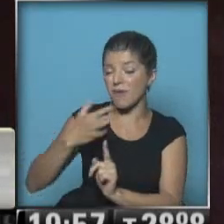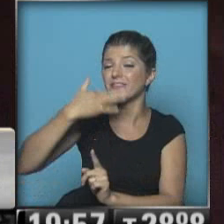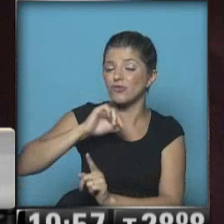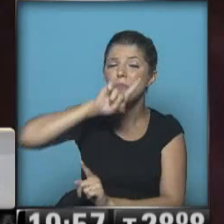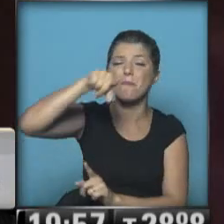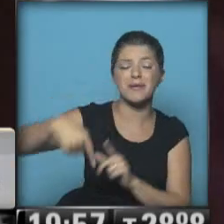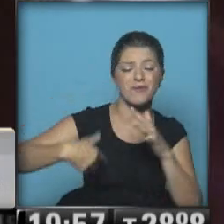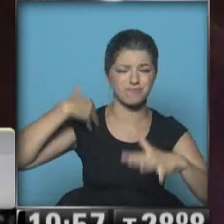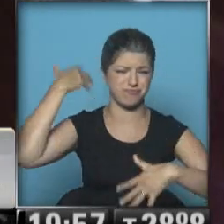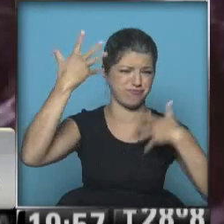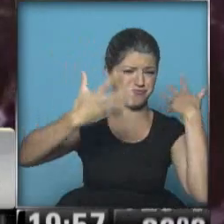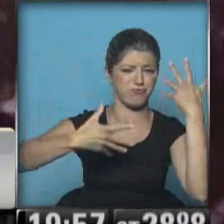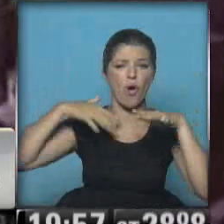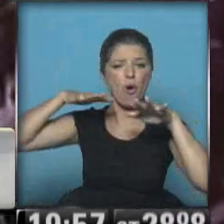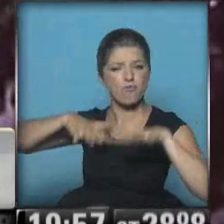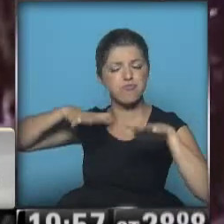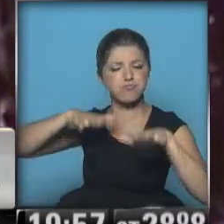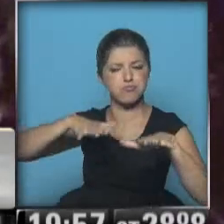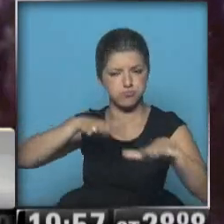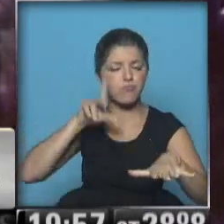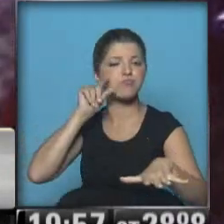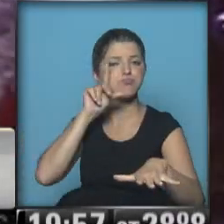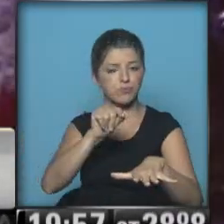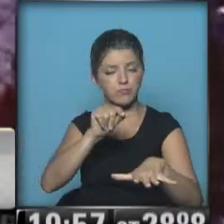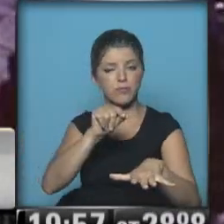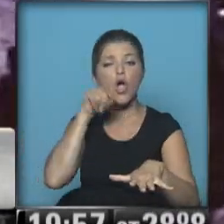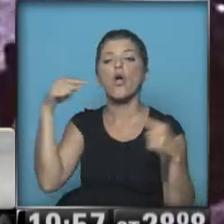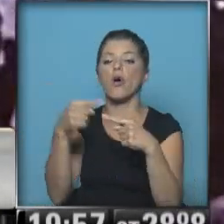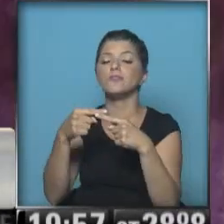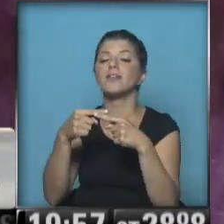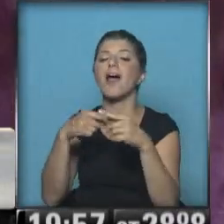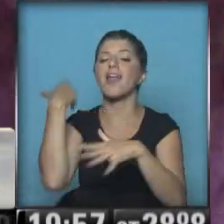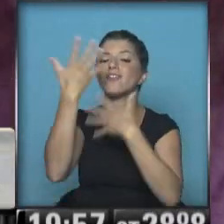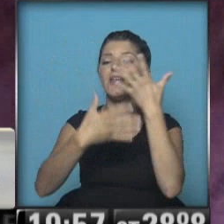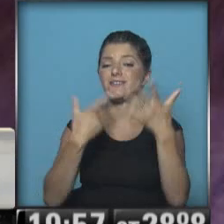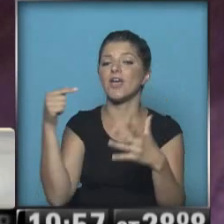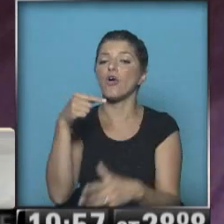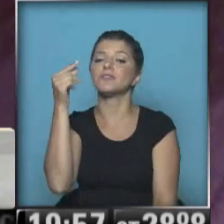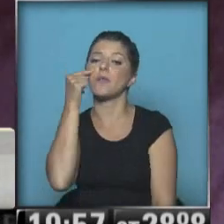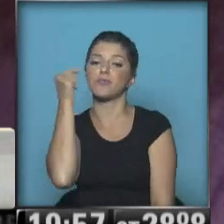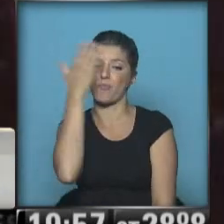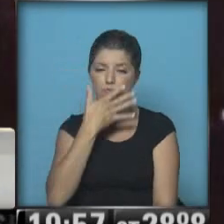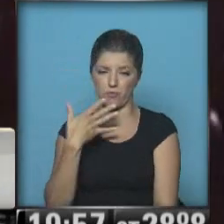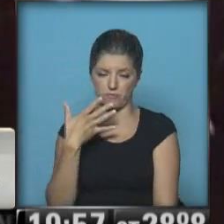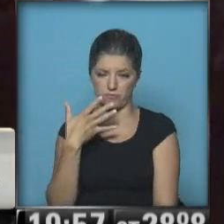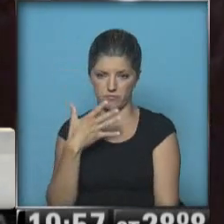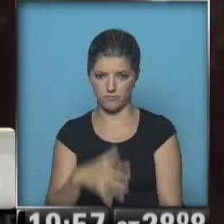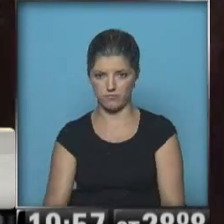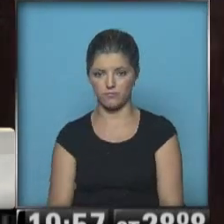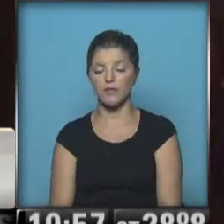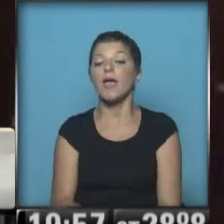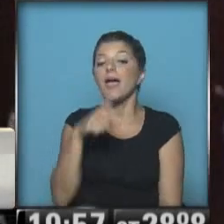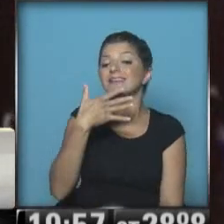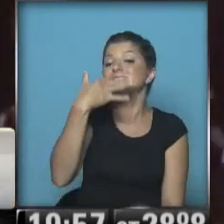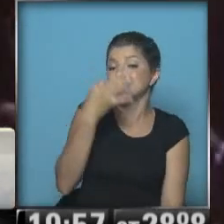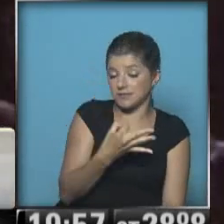provocó inmediatamente la reacción del pueblo norteamericano contra la violencia desmesurada hacia las minorías de ese país. La decisión